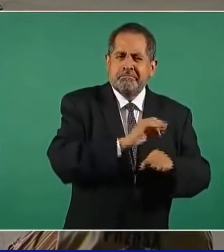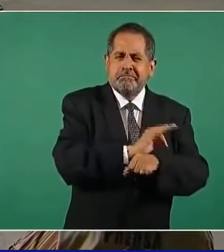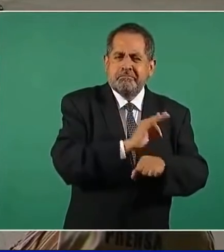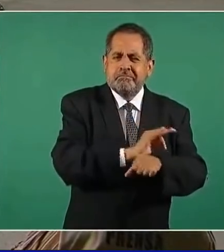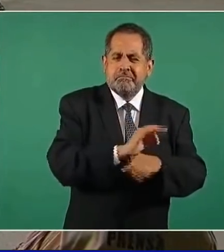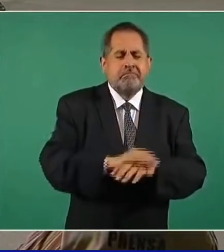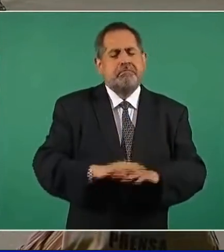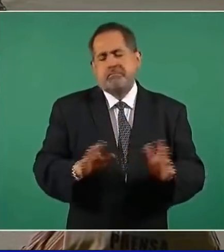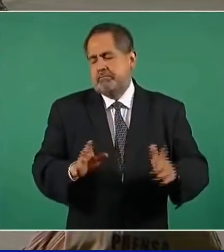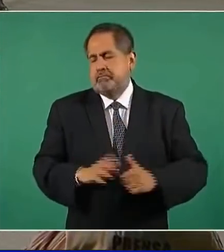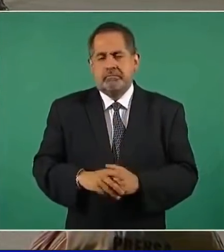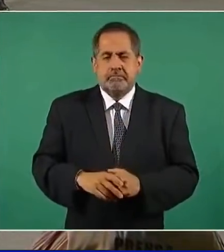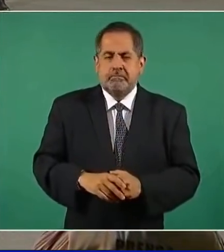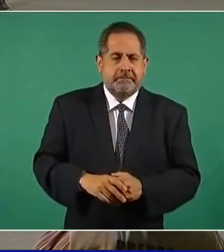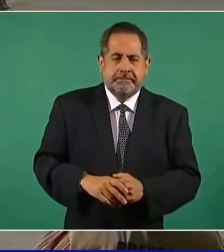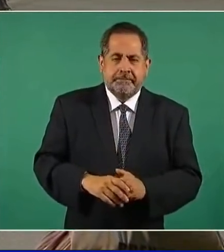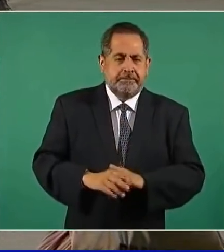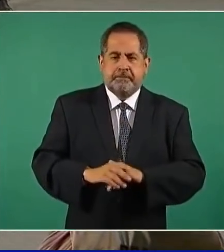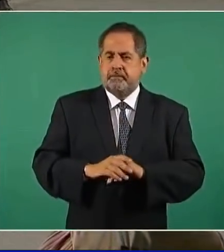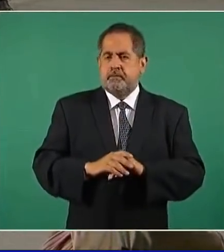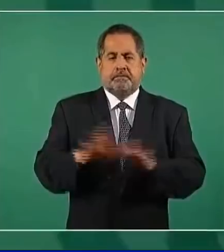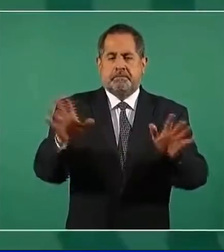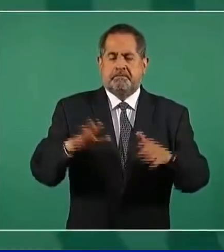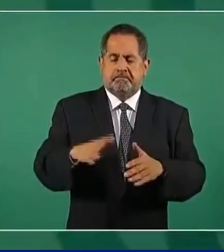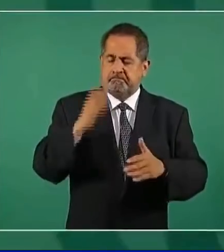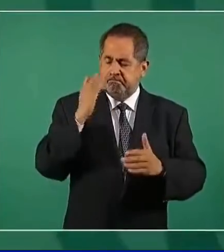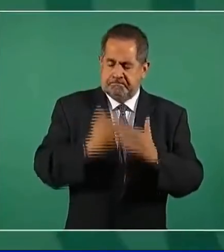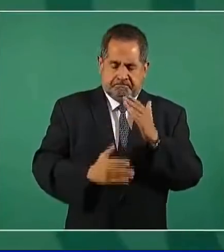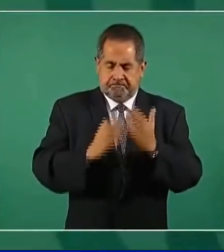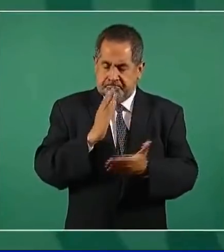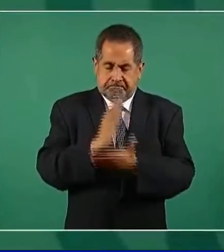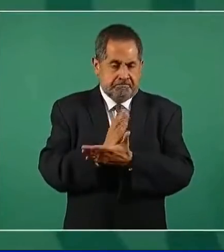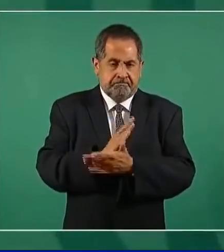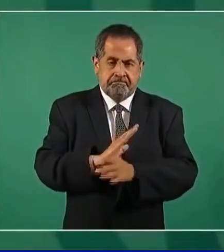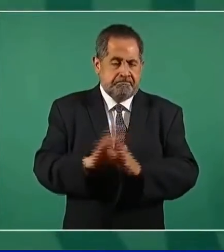Pero ya pues llegó a su límite, ¿eh?